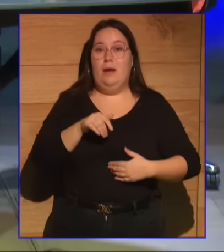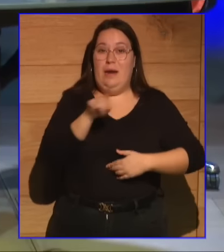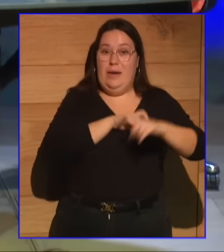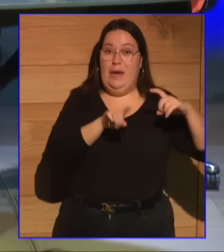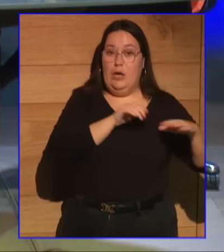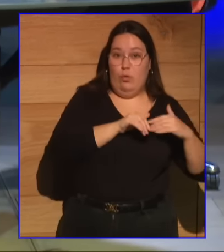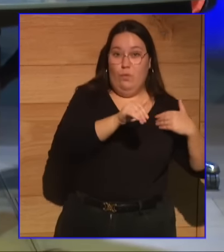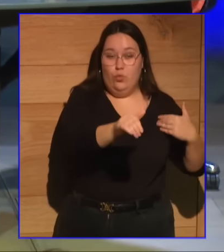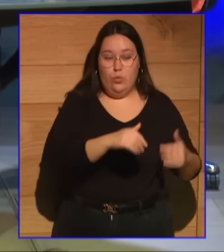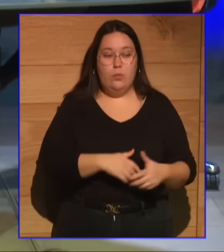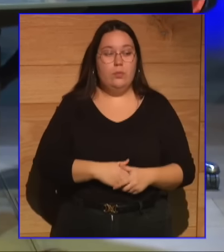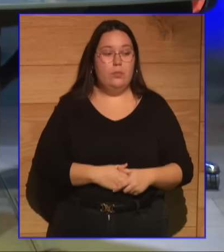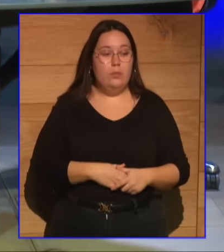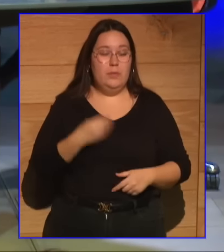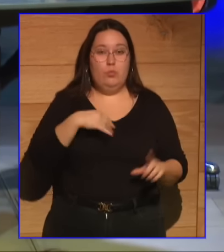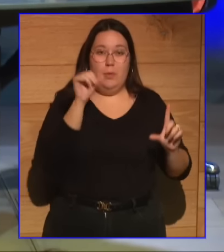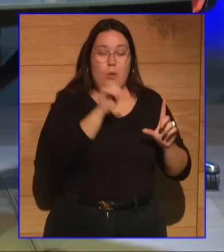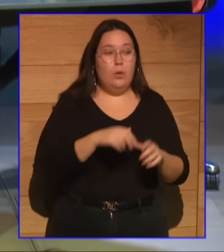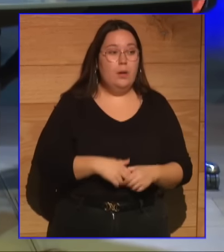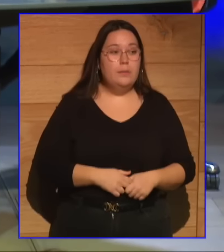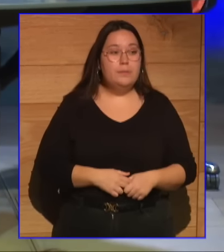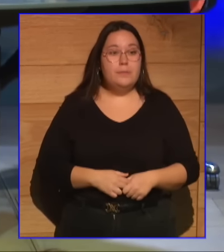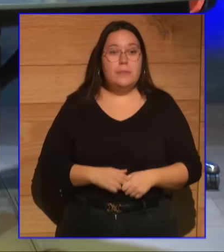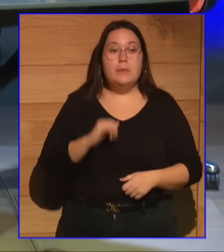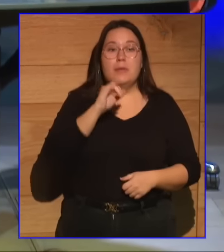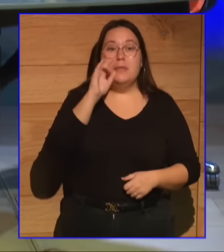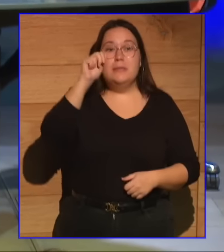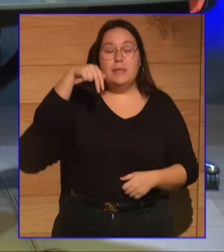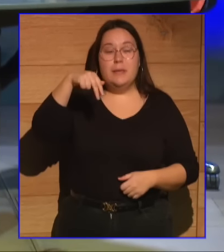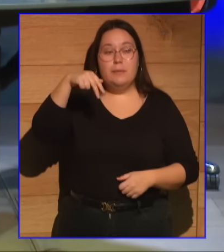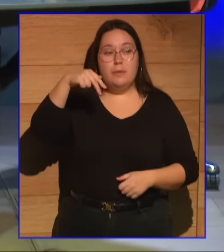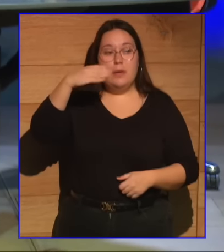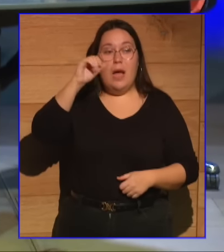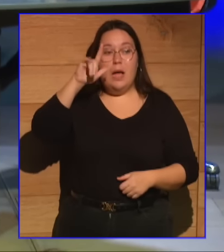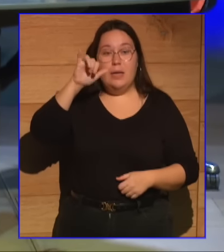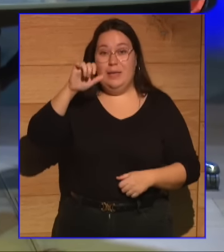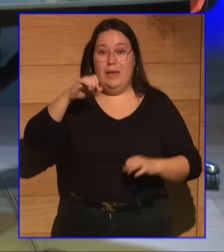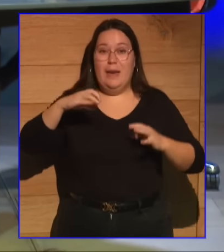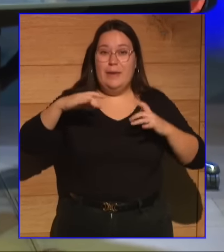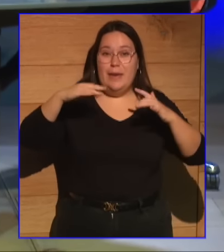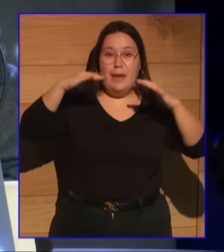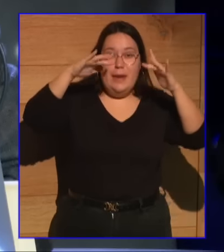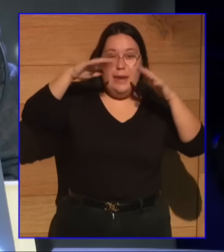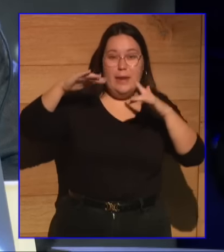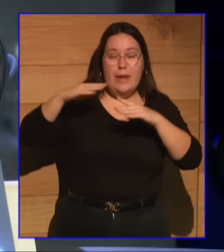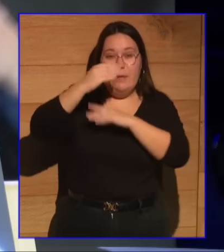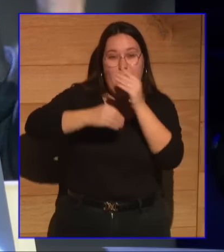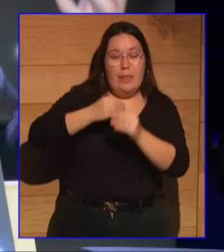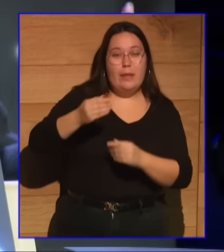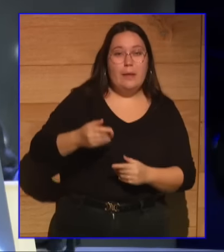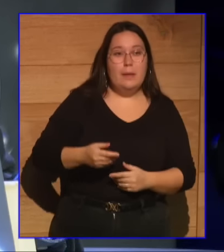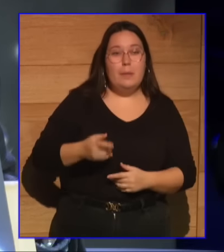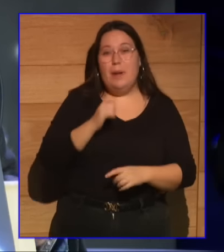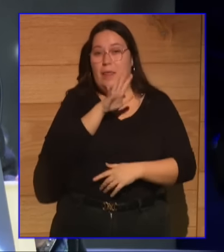Pero fíjate que cuando el propio Dean Candy hace La niebla, por ejemplo, de Carpenter, está jugando a otra cosa.